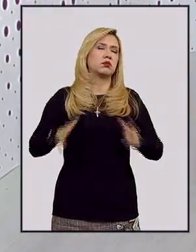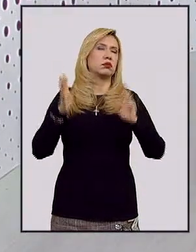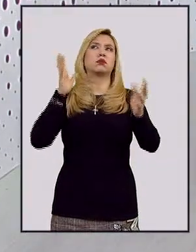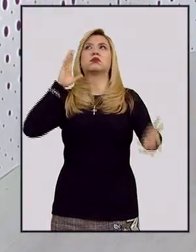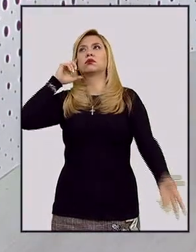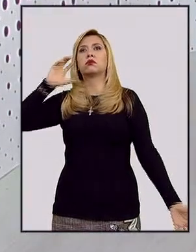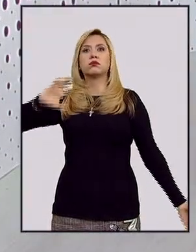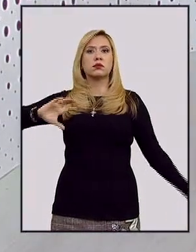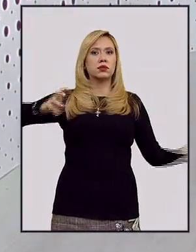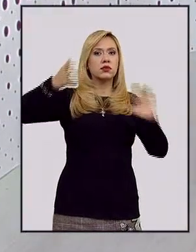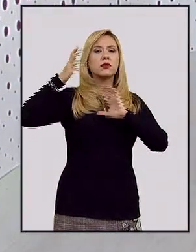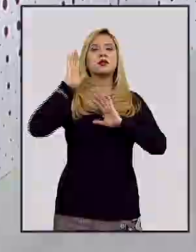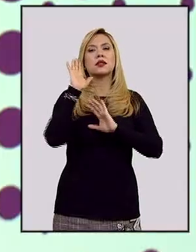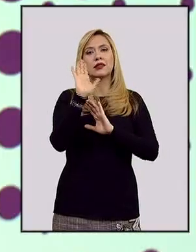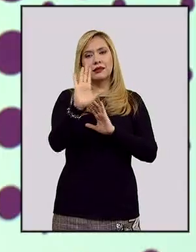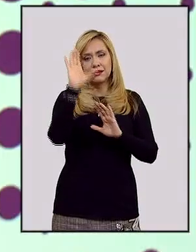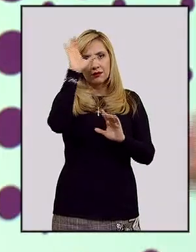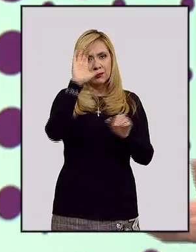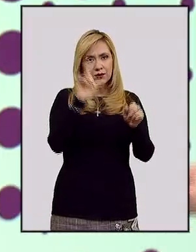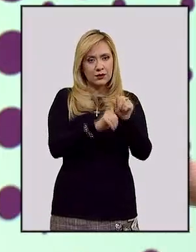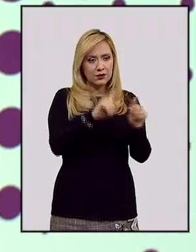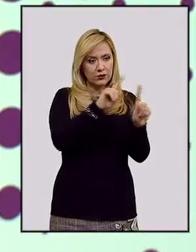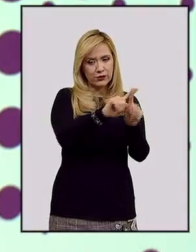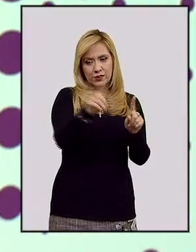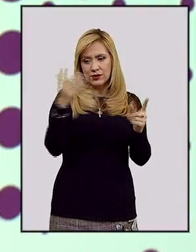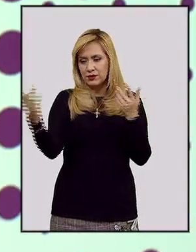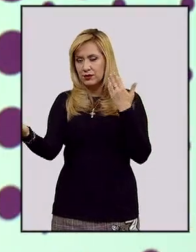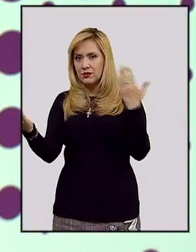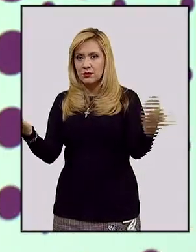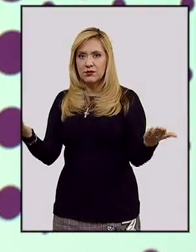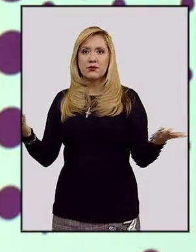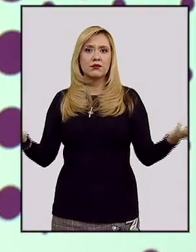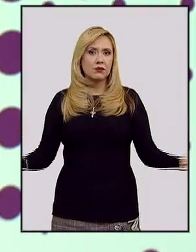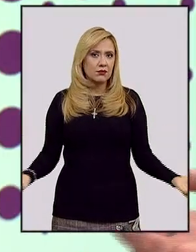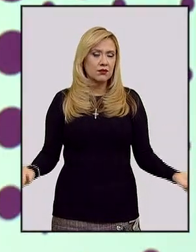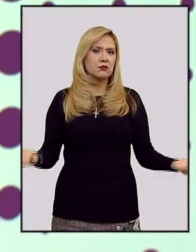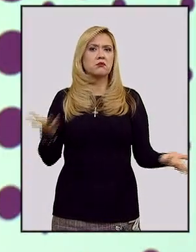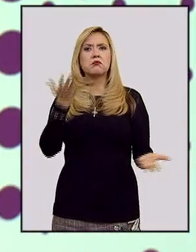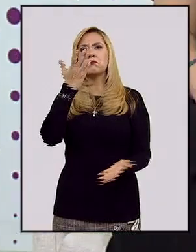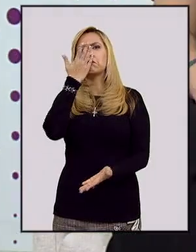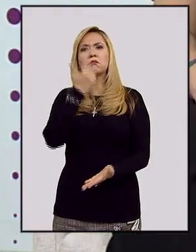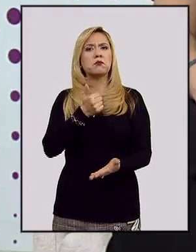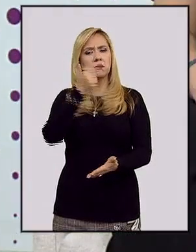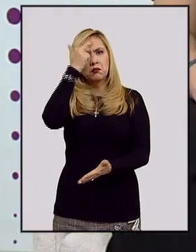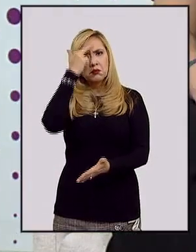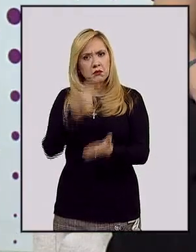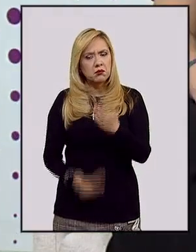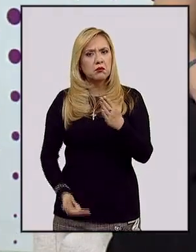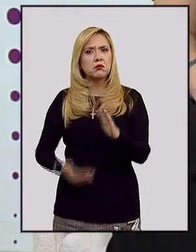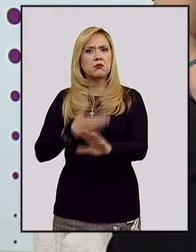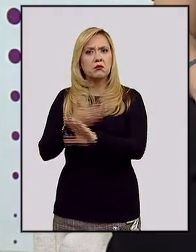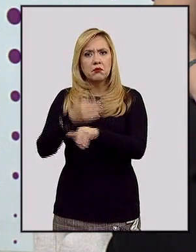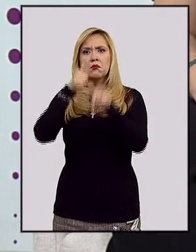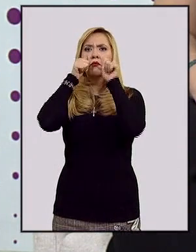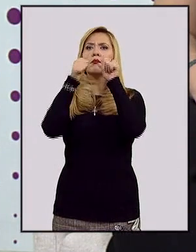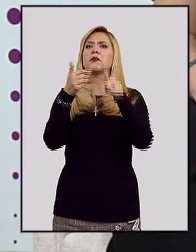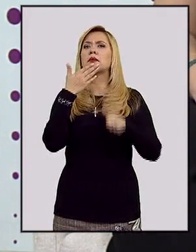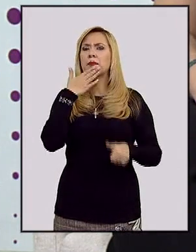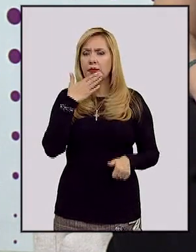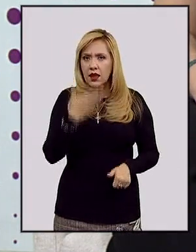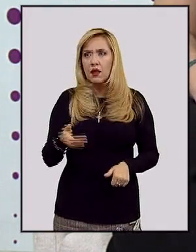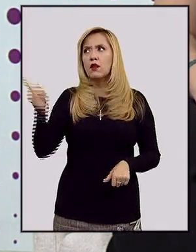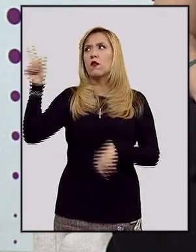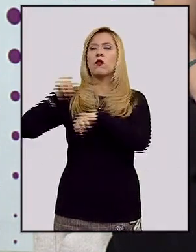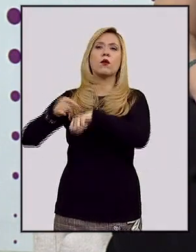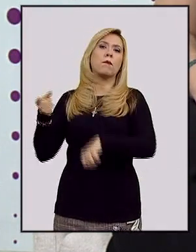no tiene una perspectiva intercultural, claro, dices, pues no hubo violencia obstétrica, la atendieron bien, la cesárea estaba